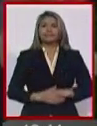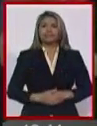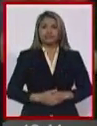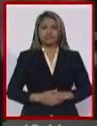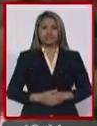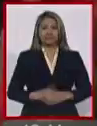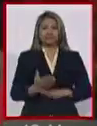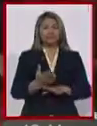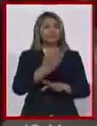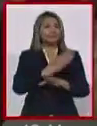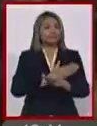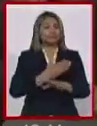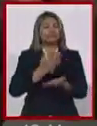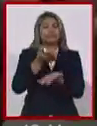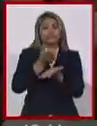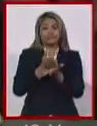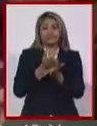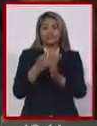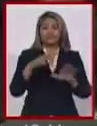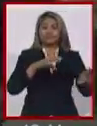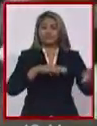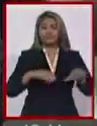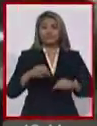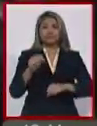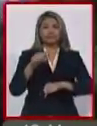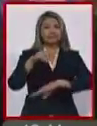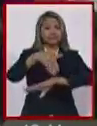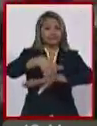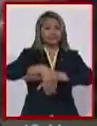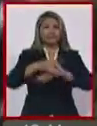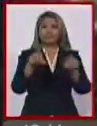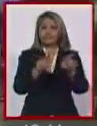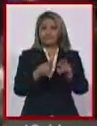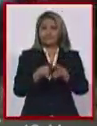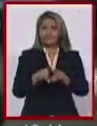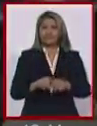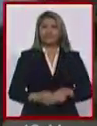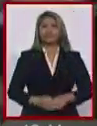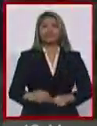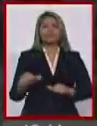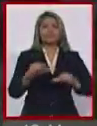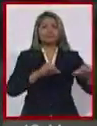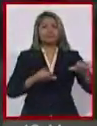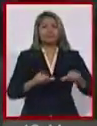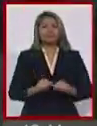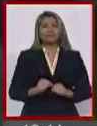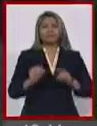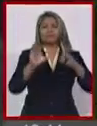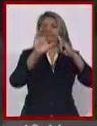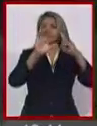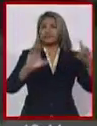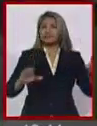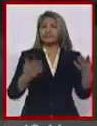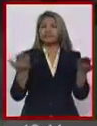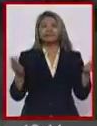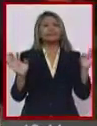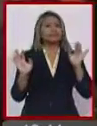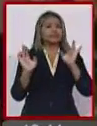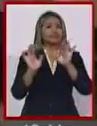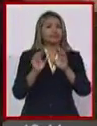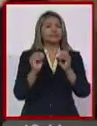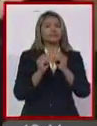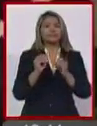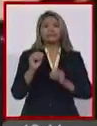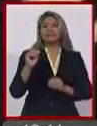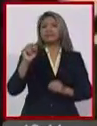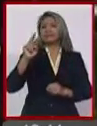Como antesala a este paro, se realizará en horas de la noche también una actividad en el Cambódromo, en donde se va a reunir a